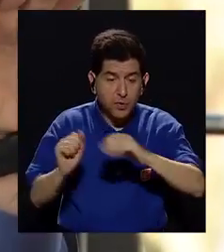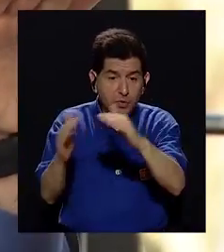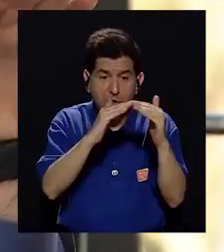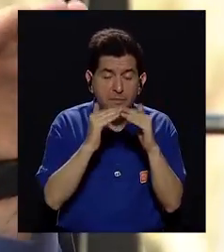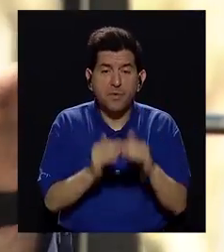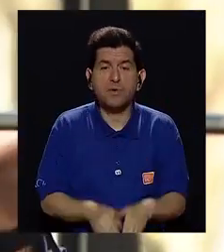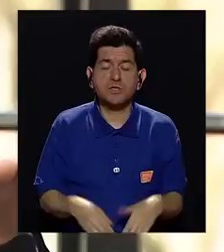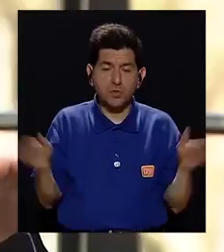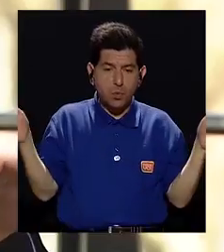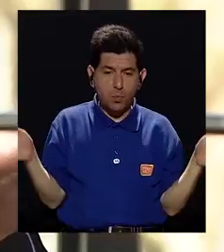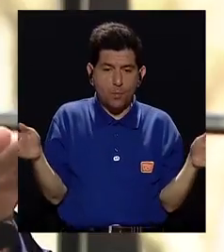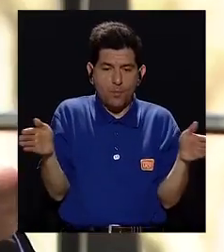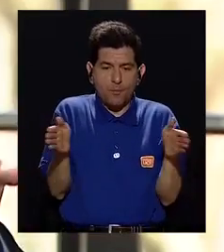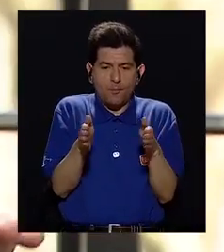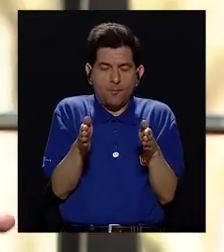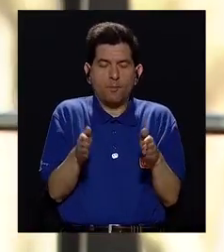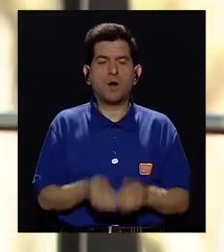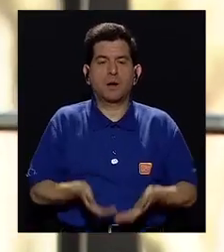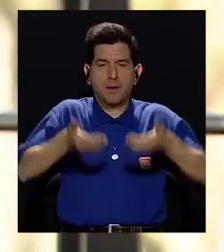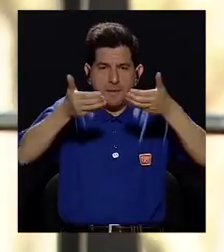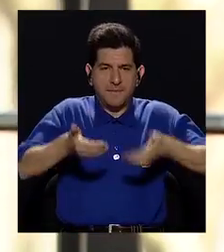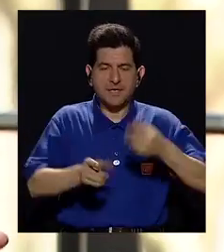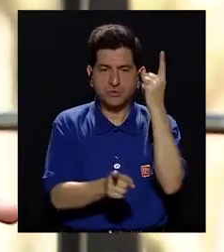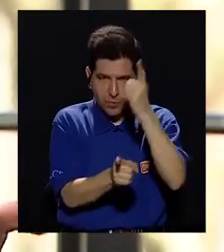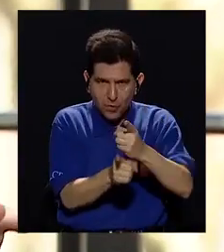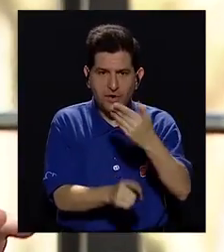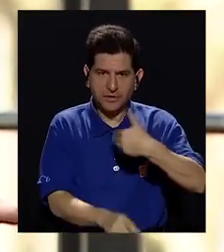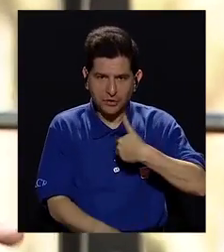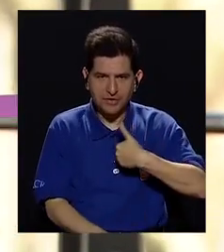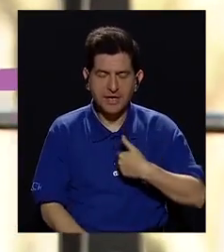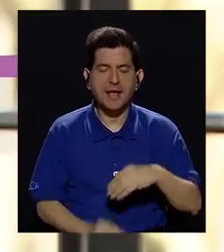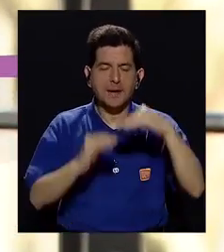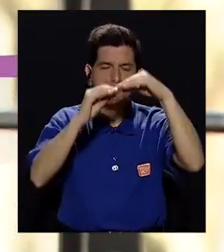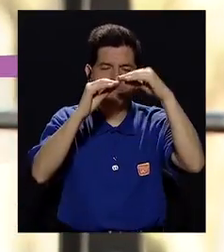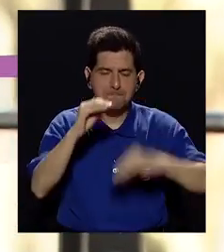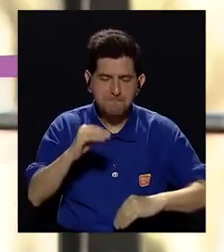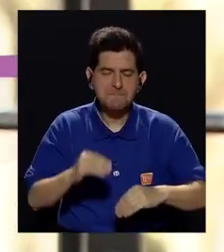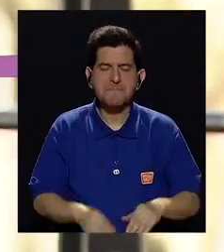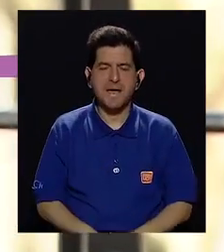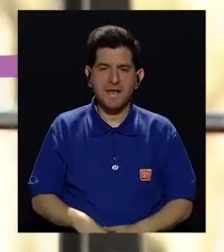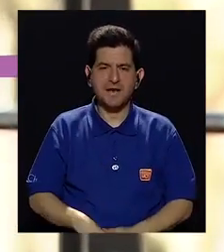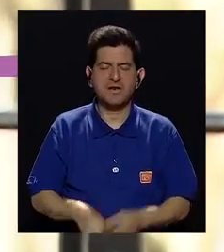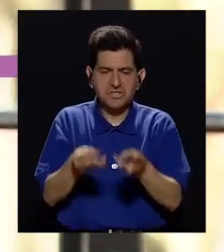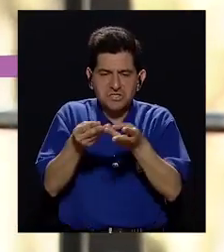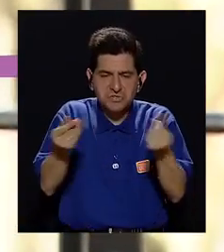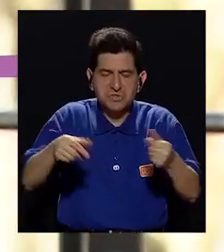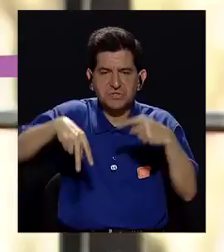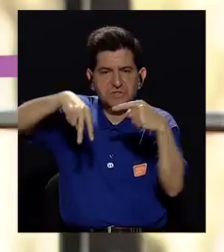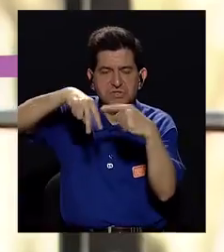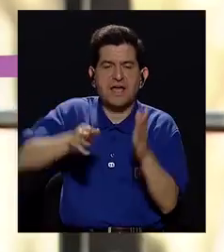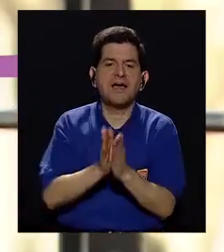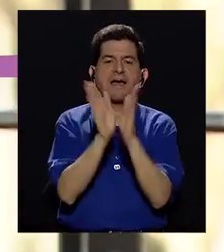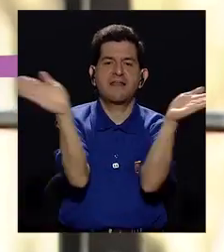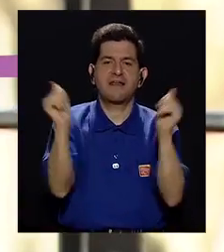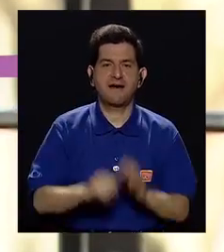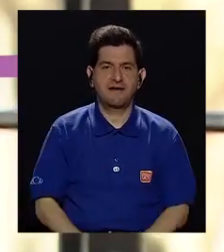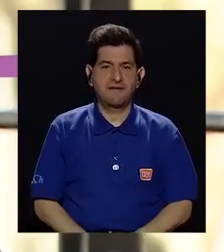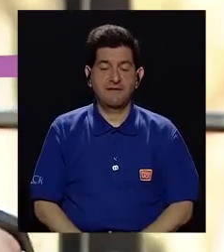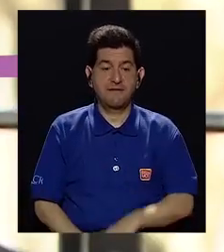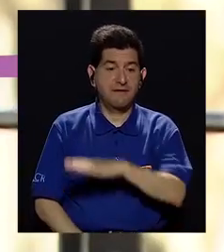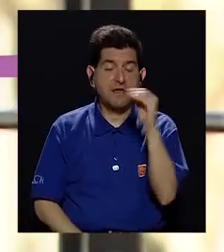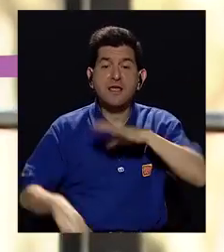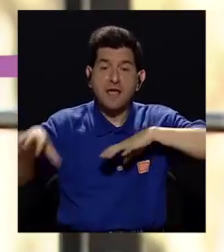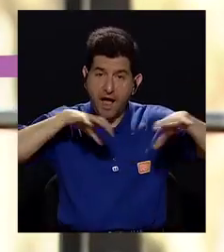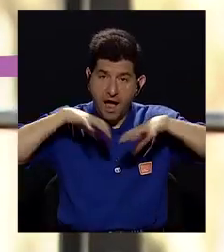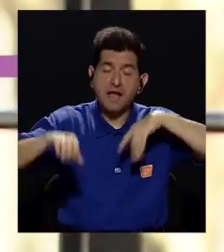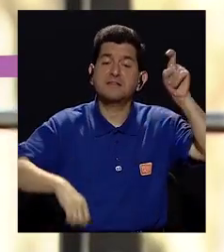población más bien disminuya el peso, logre su peso ideal, eso va a hacer que tengamos menos desgaste de rodilla en general. Y además,